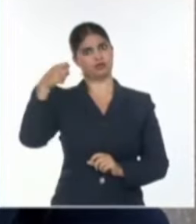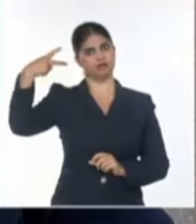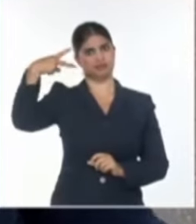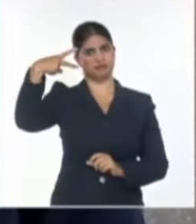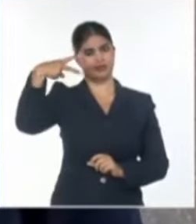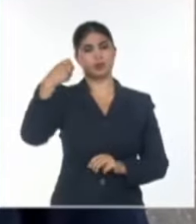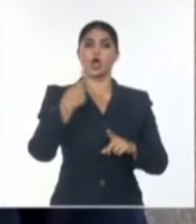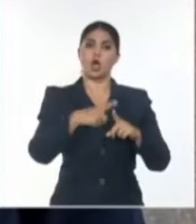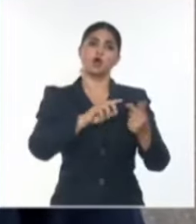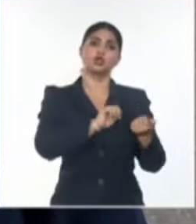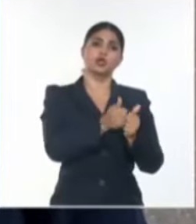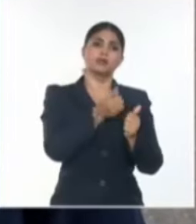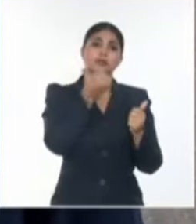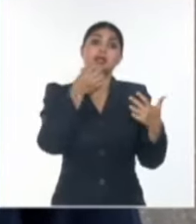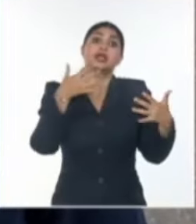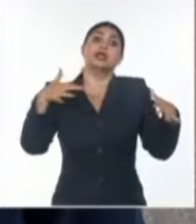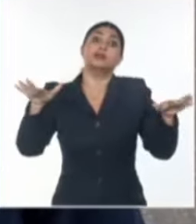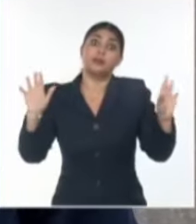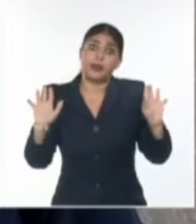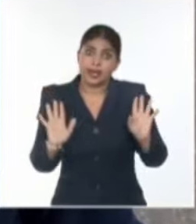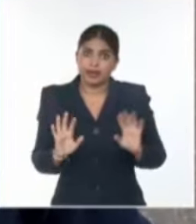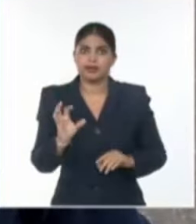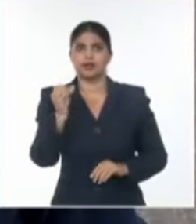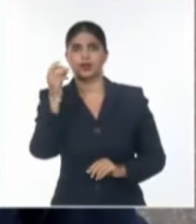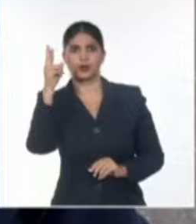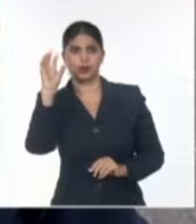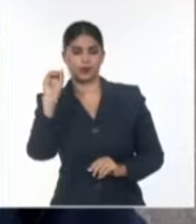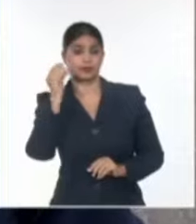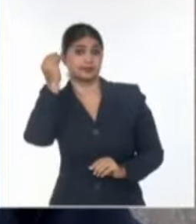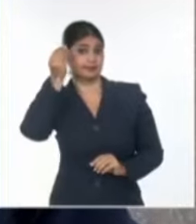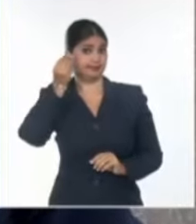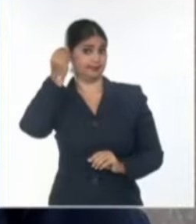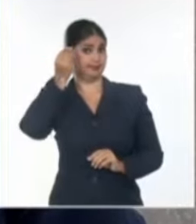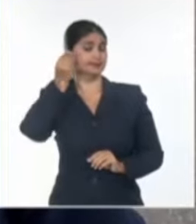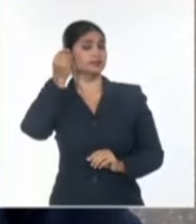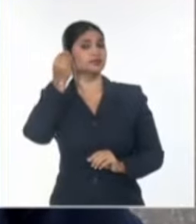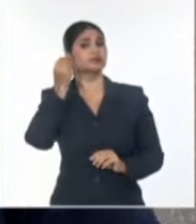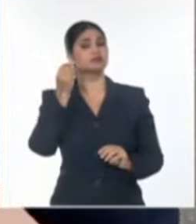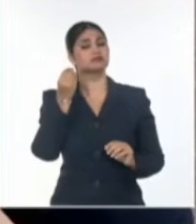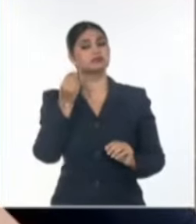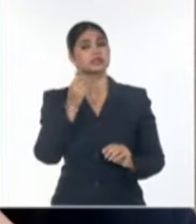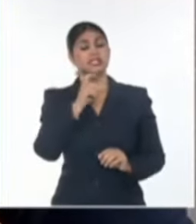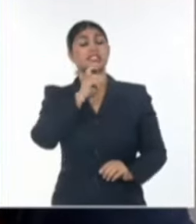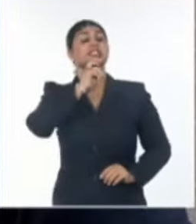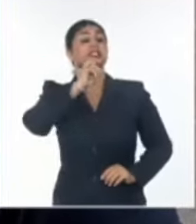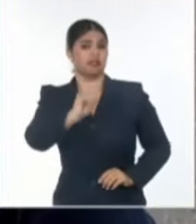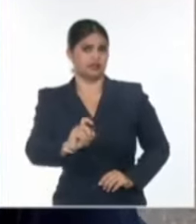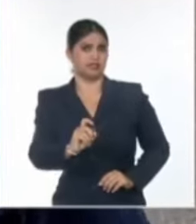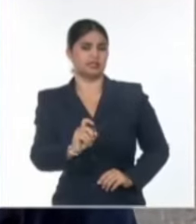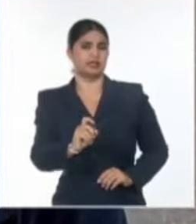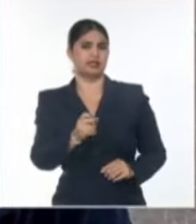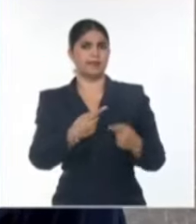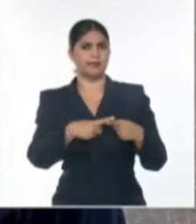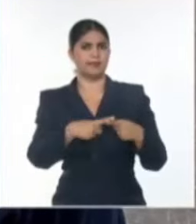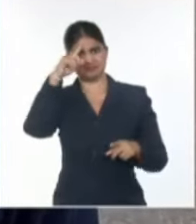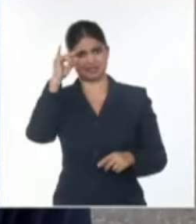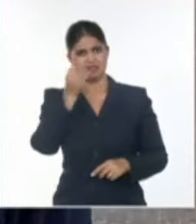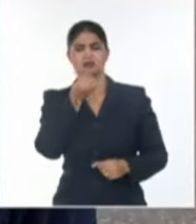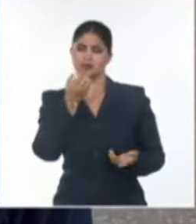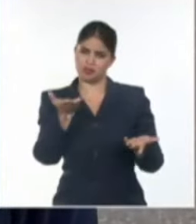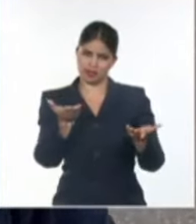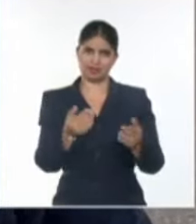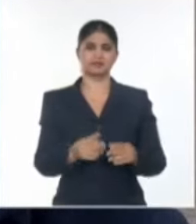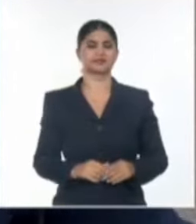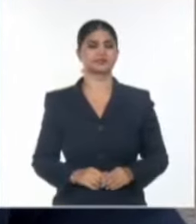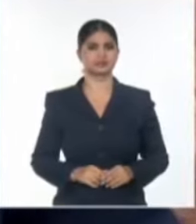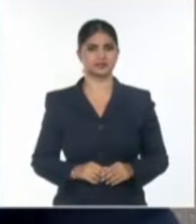deporte, pudiera darse. De todas maneras, yo creo que es difícil, pero yo personalmente sí creo que se va a lograr